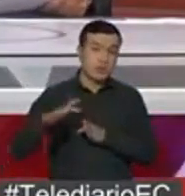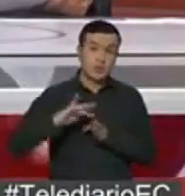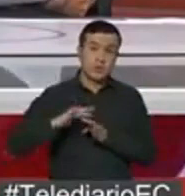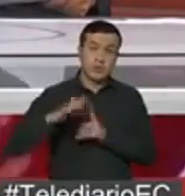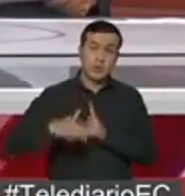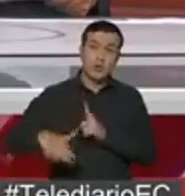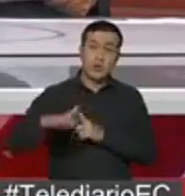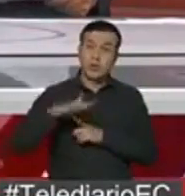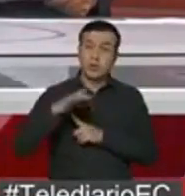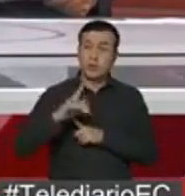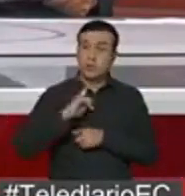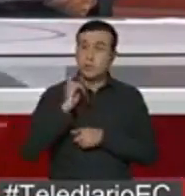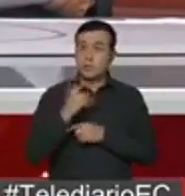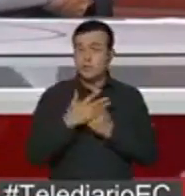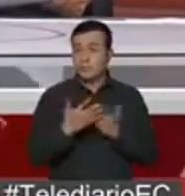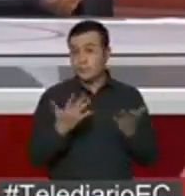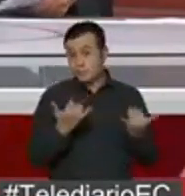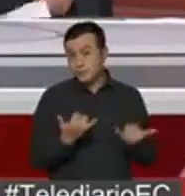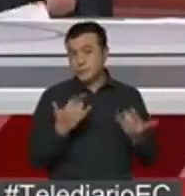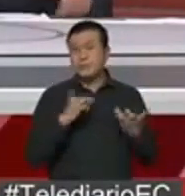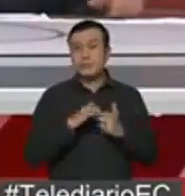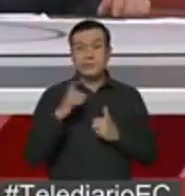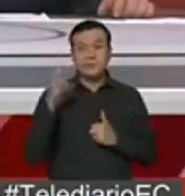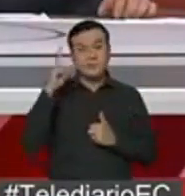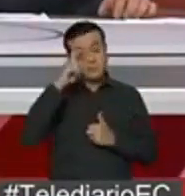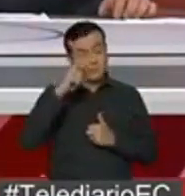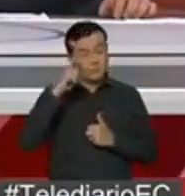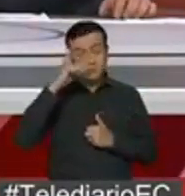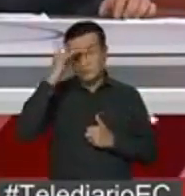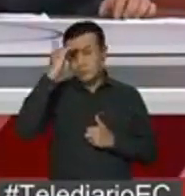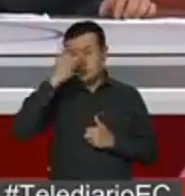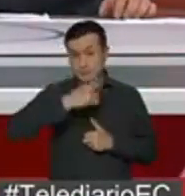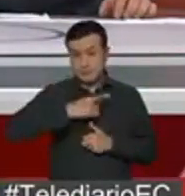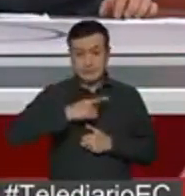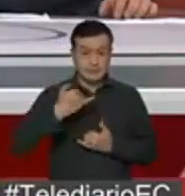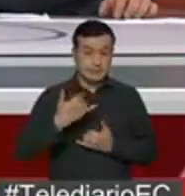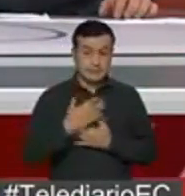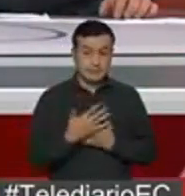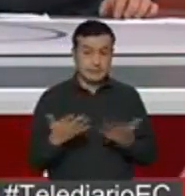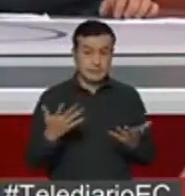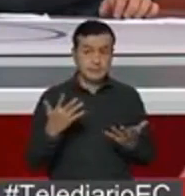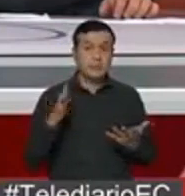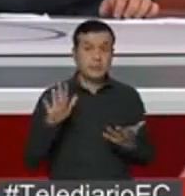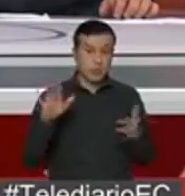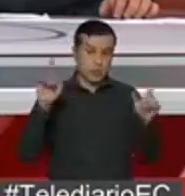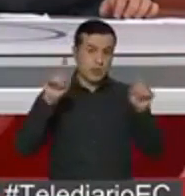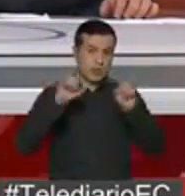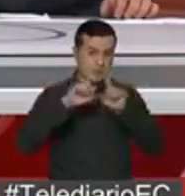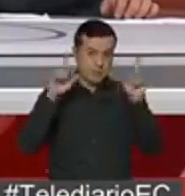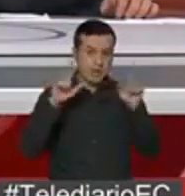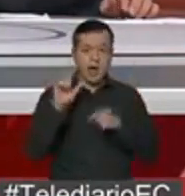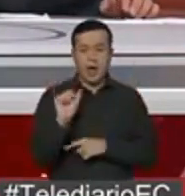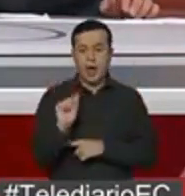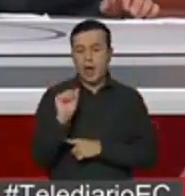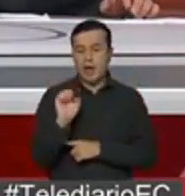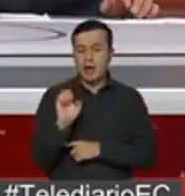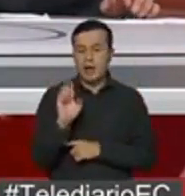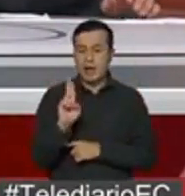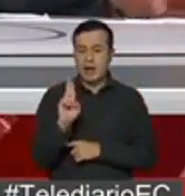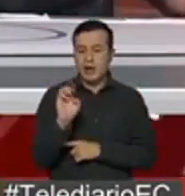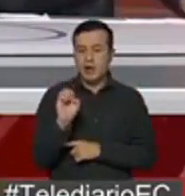y a las condiciones en las que actualmente nos encontramos, y esa ha sido una decisión que en este caso Aeroregional ha adoptado en el transcurso de